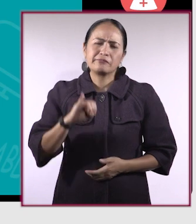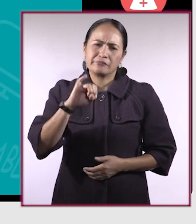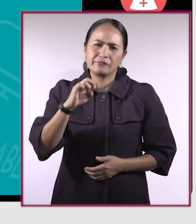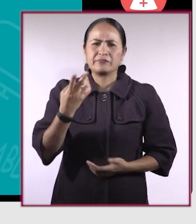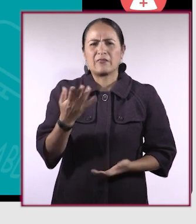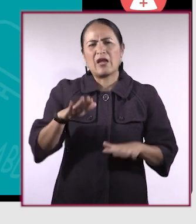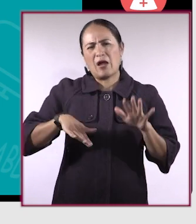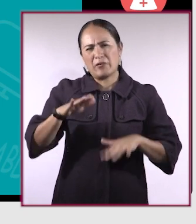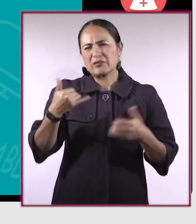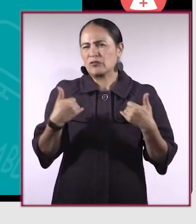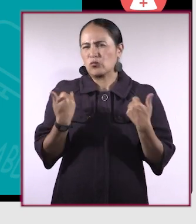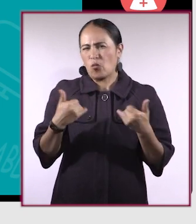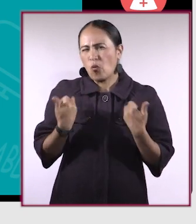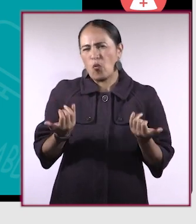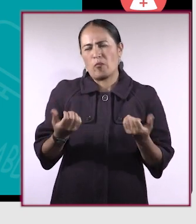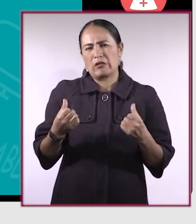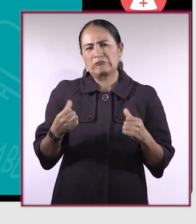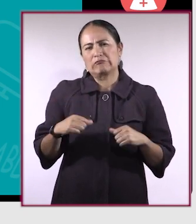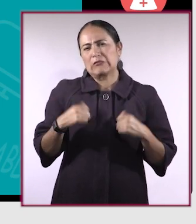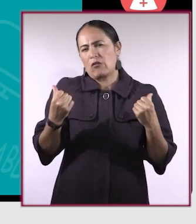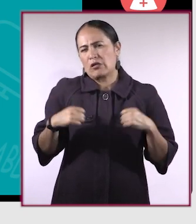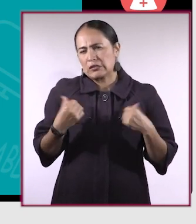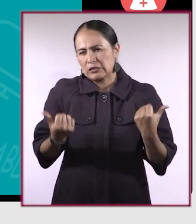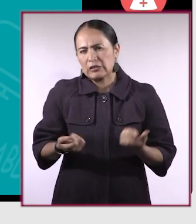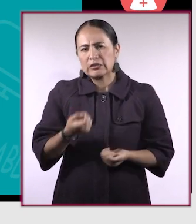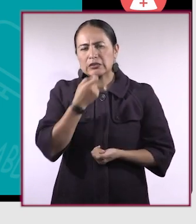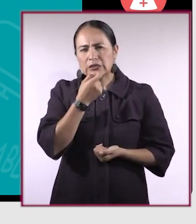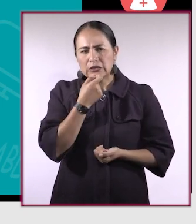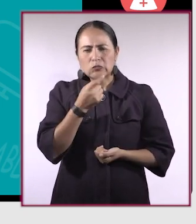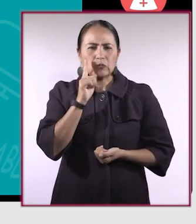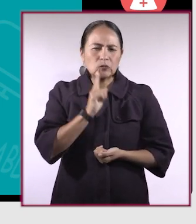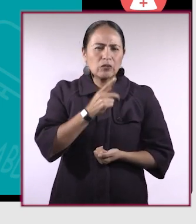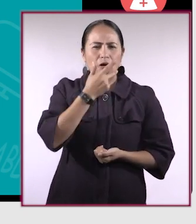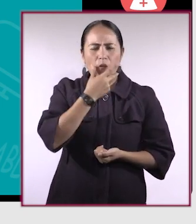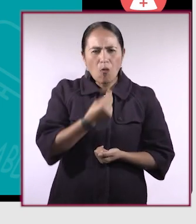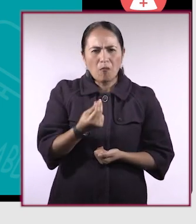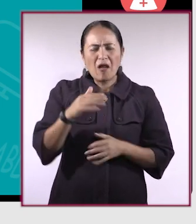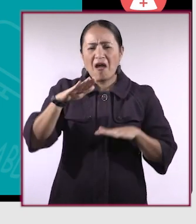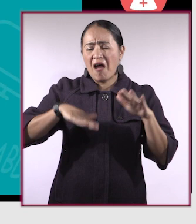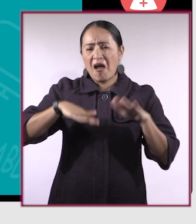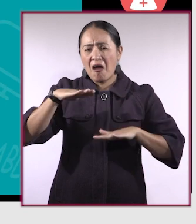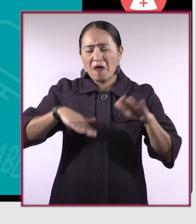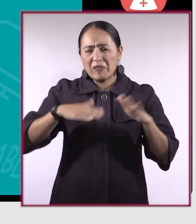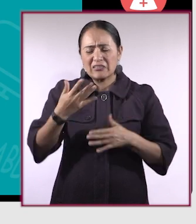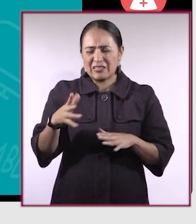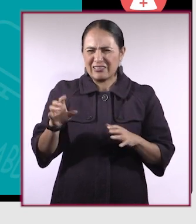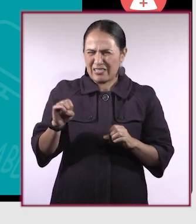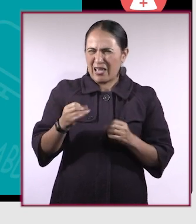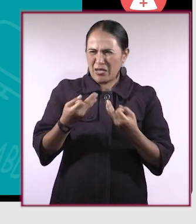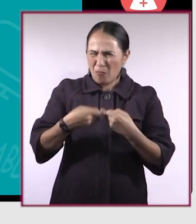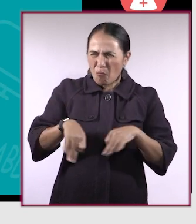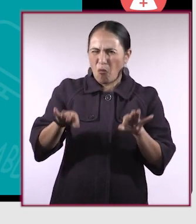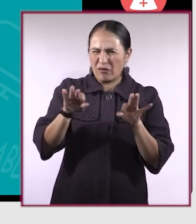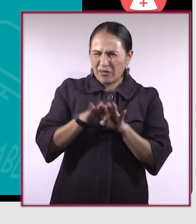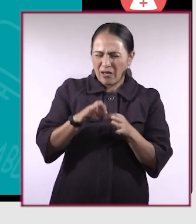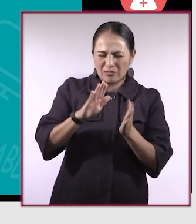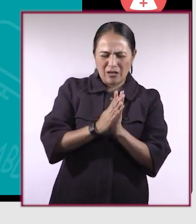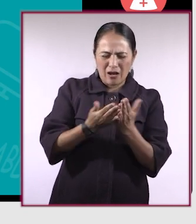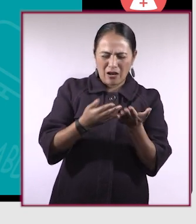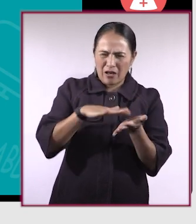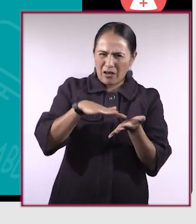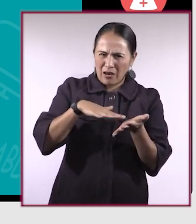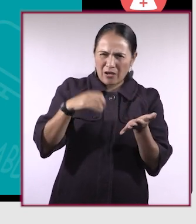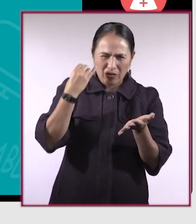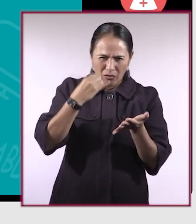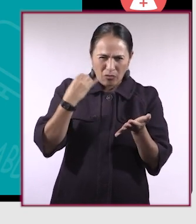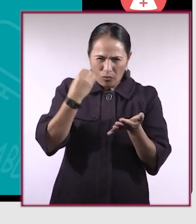es uno joven, ¿no? Adolescente, niño, niña, eh, pues a veces no se le ve la importancia, ¿no?